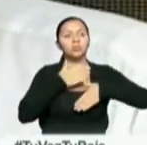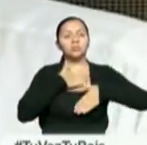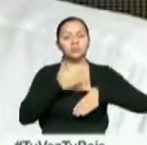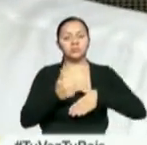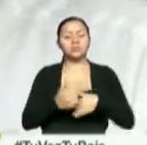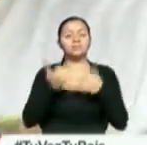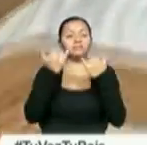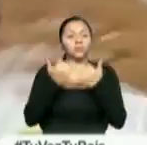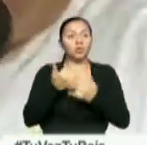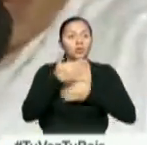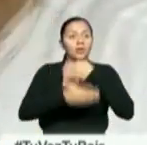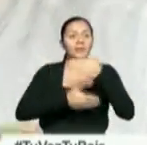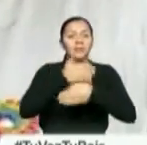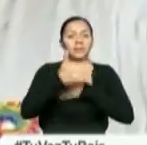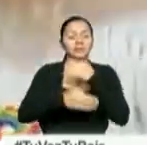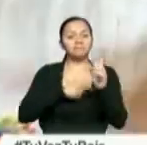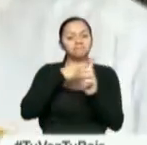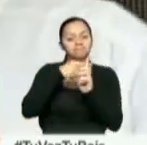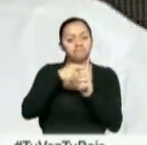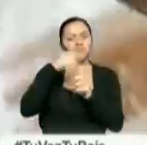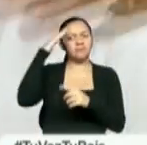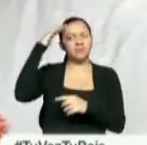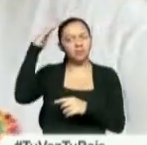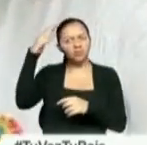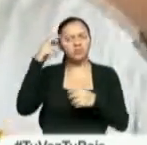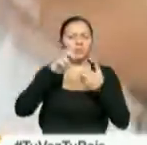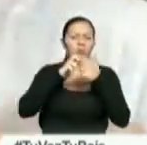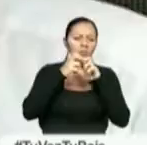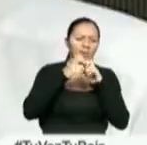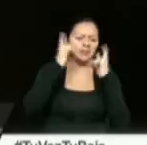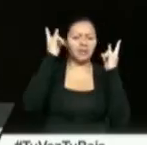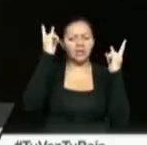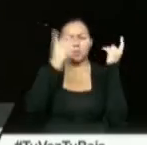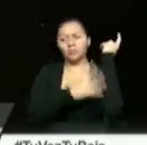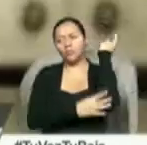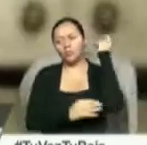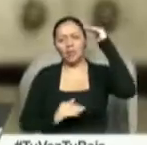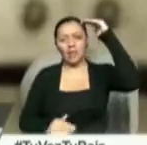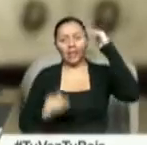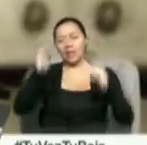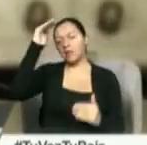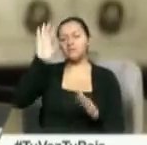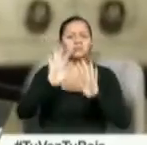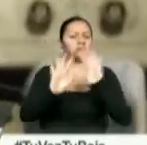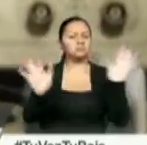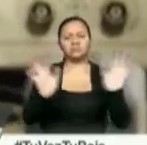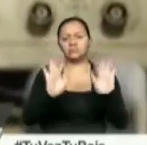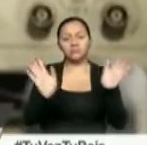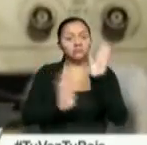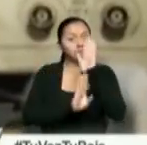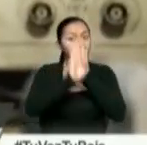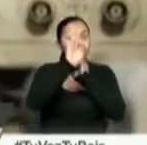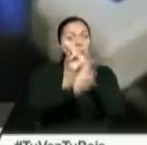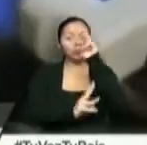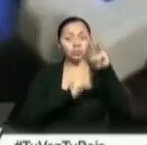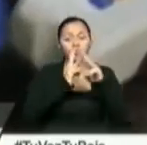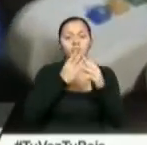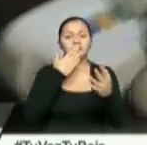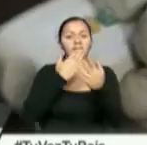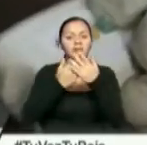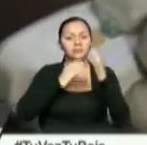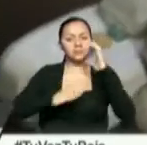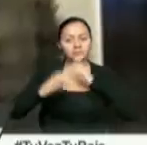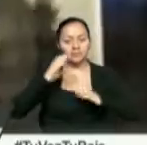a la humanidad más que ideología más que lucha de clase más que el egoísmo racional en la ciencia la tecnología y la innovación